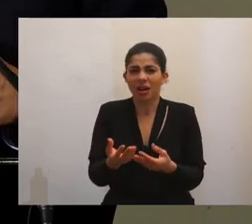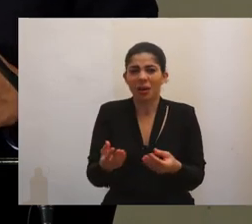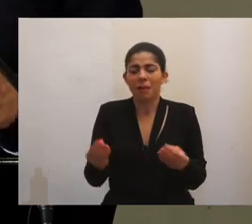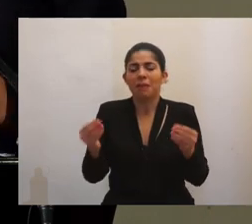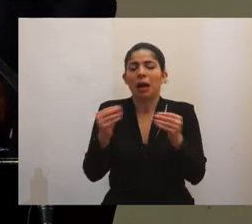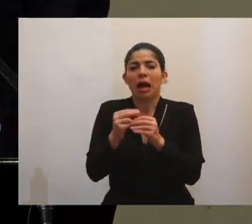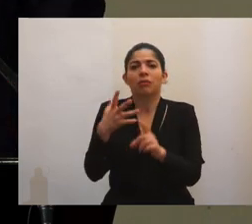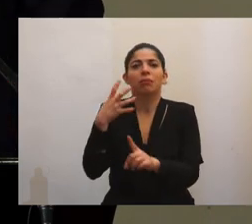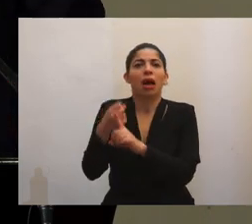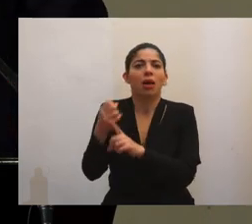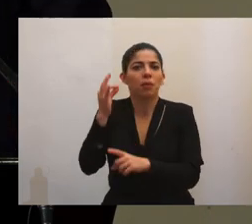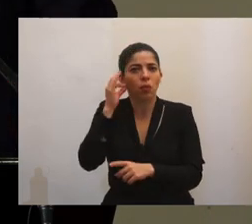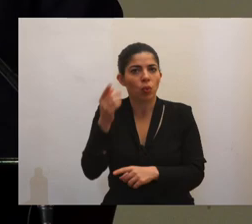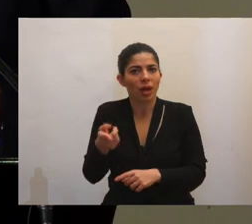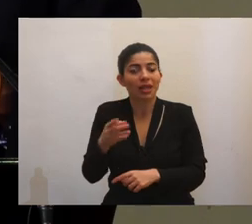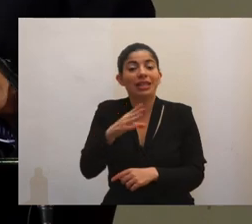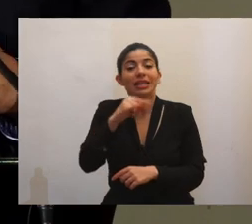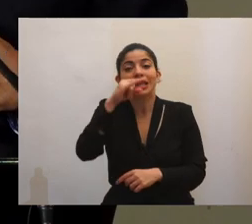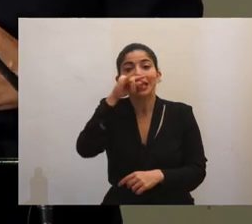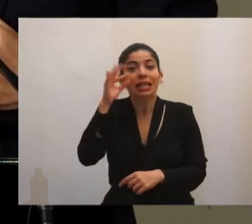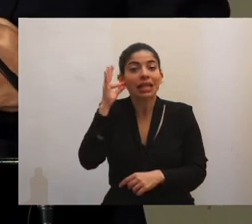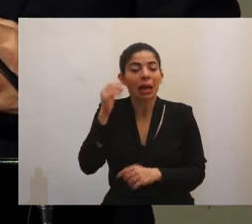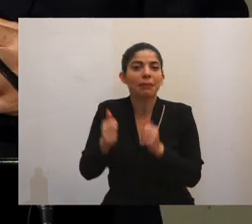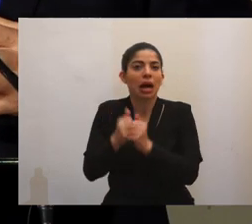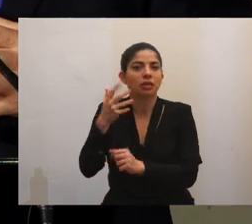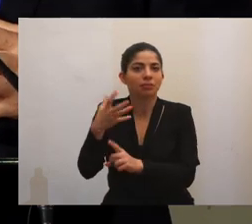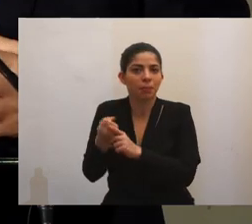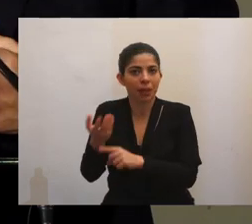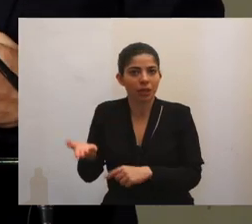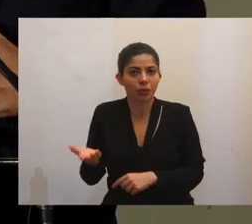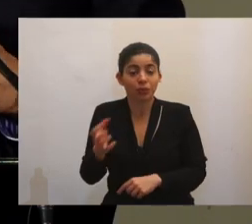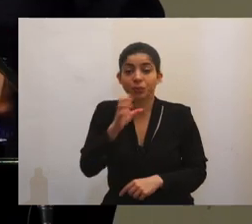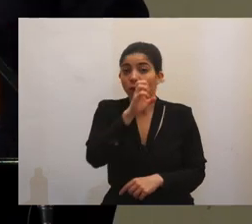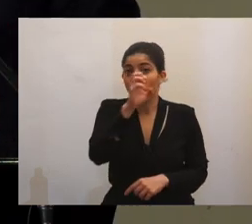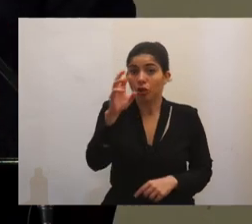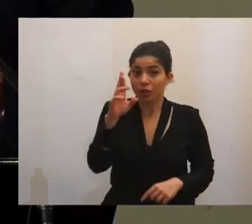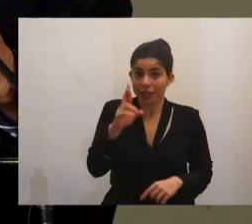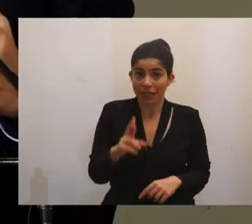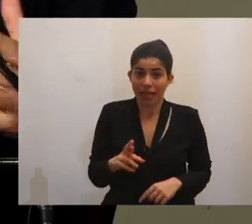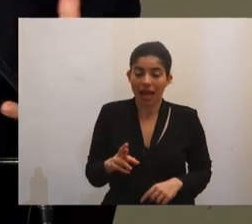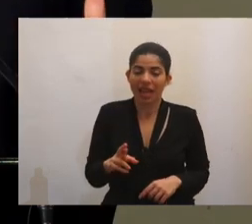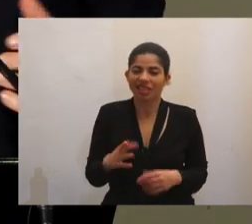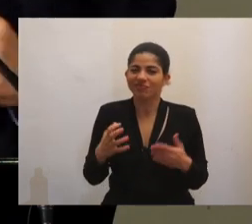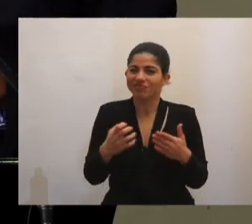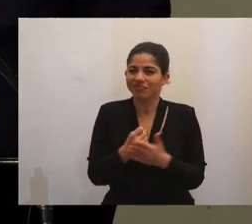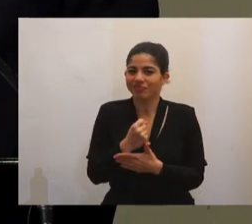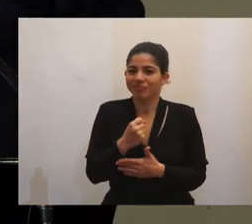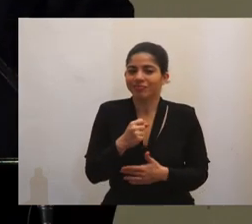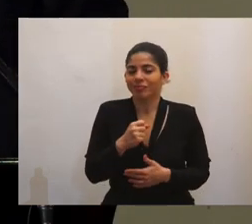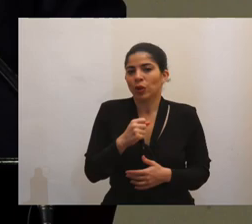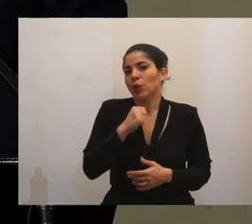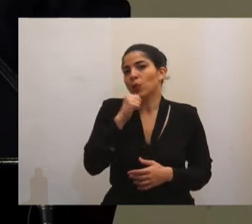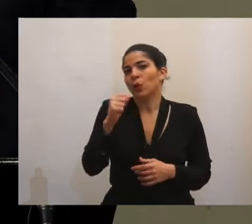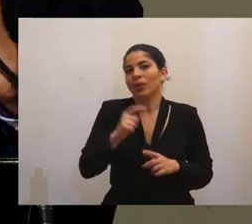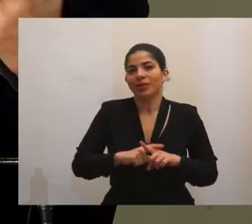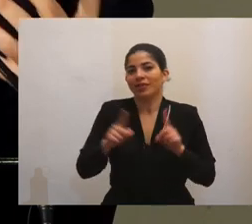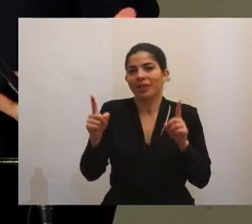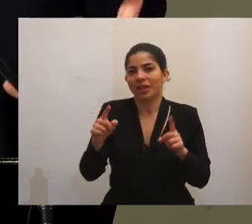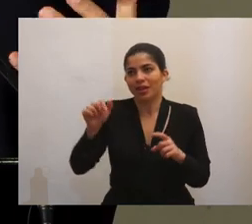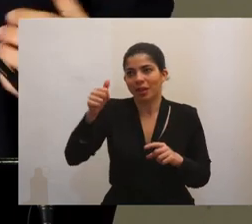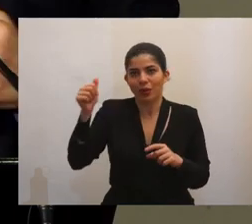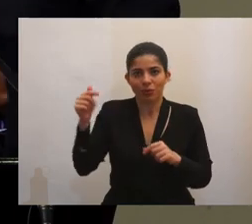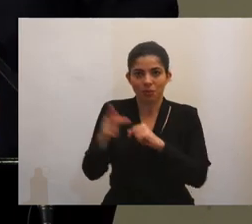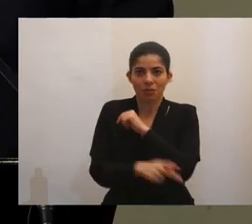un impacto sobre las mujeres y niñas. Costa Rica, desafortunadamente, no es una excepción en donde se